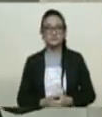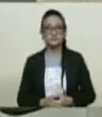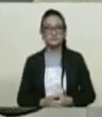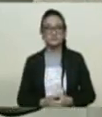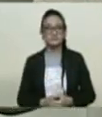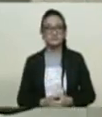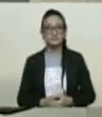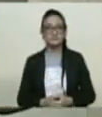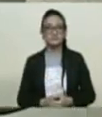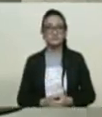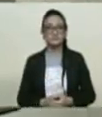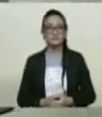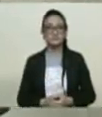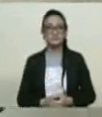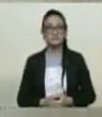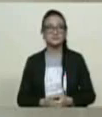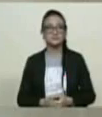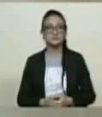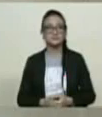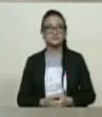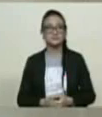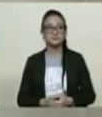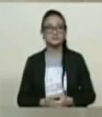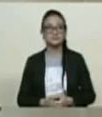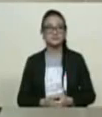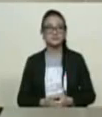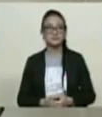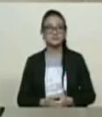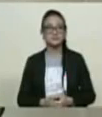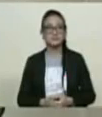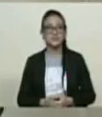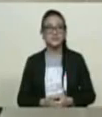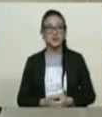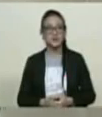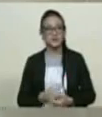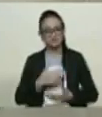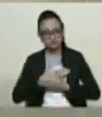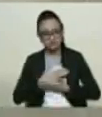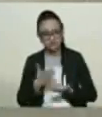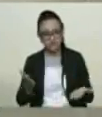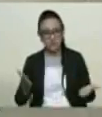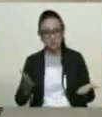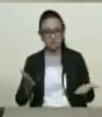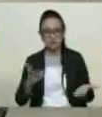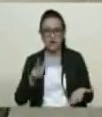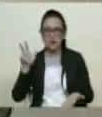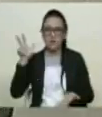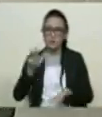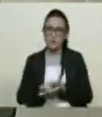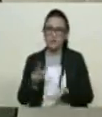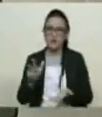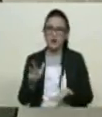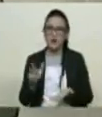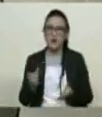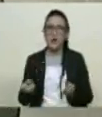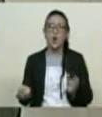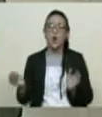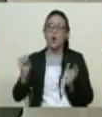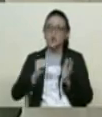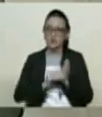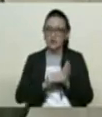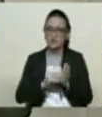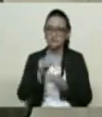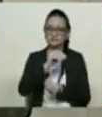Pero quiero decir, nosotros estamos dispuestos a aprobar lo que es devolver todos esos centros de